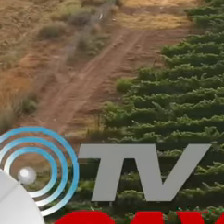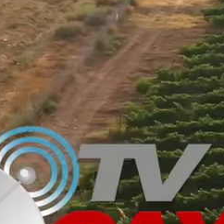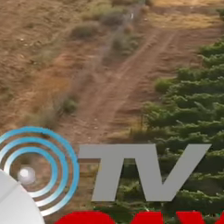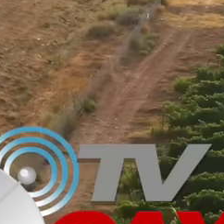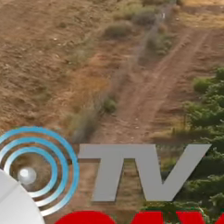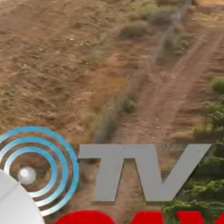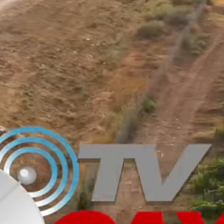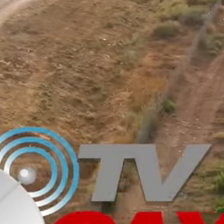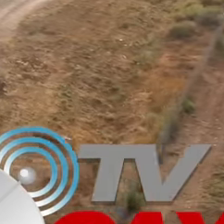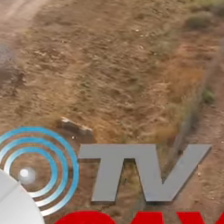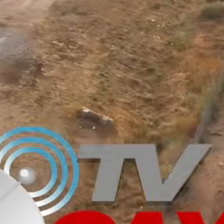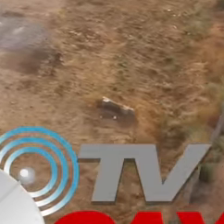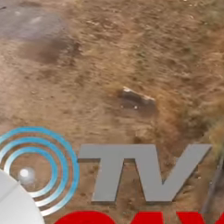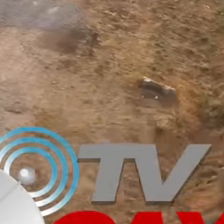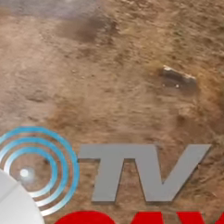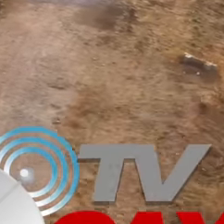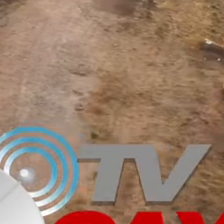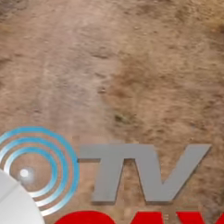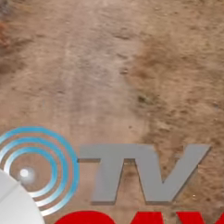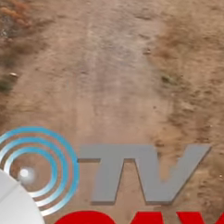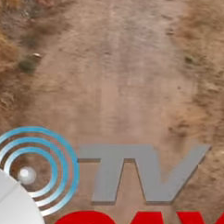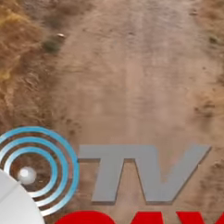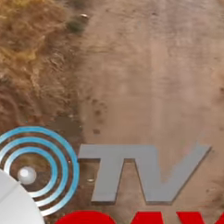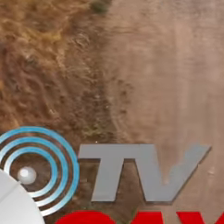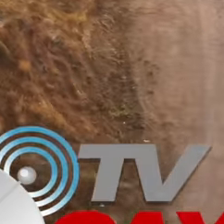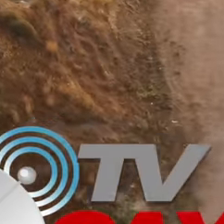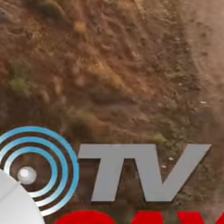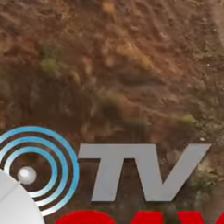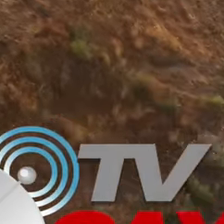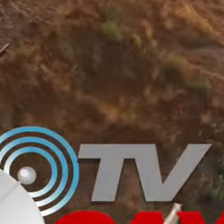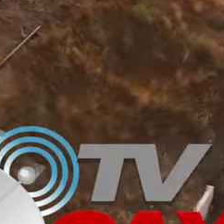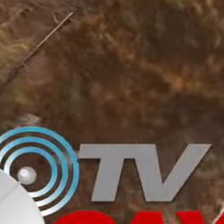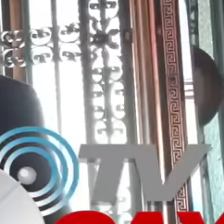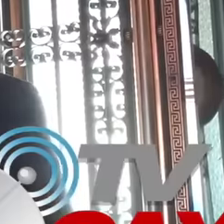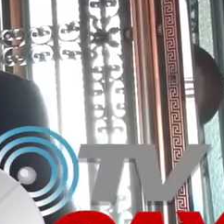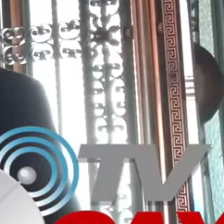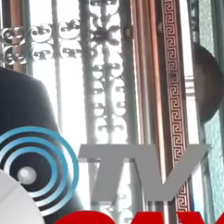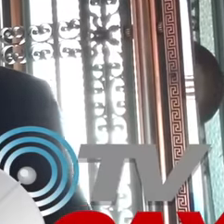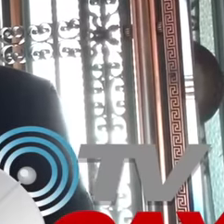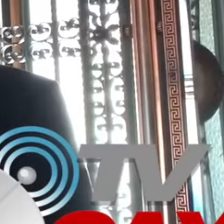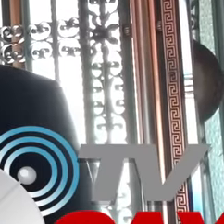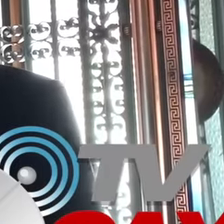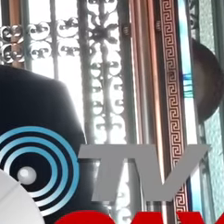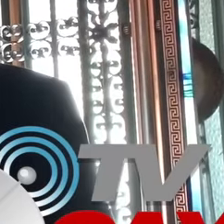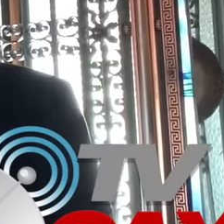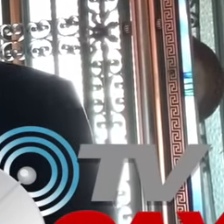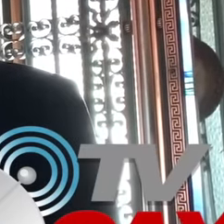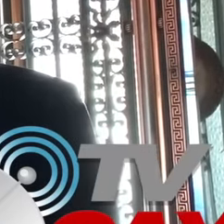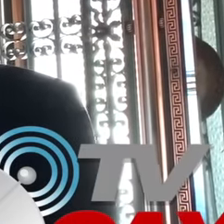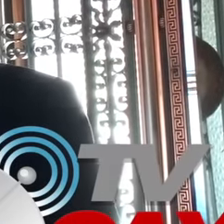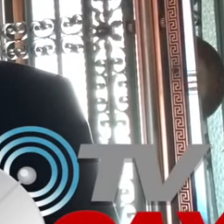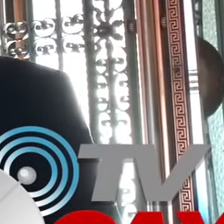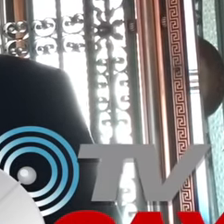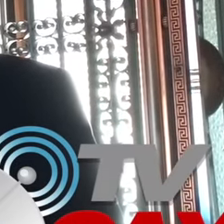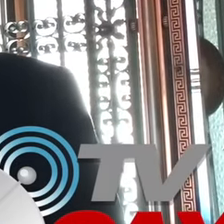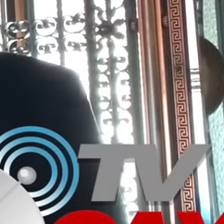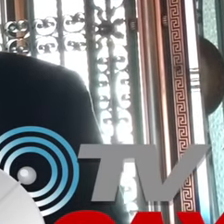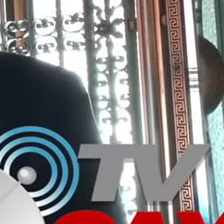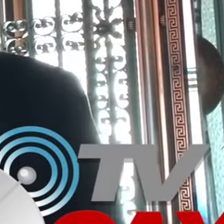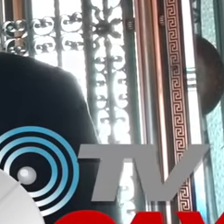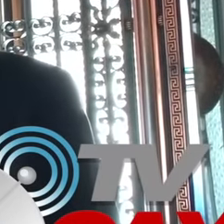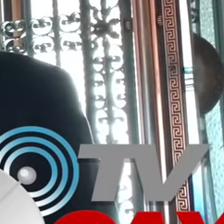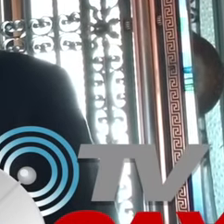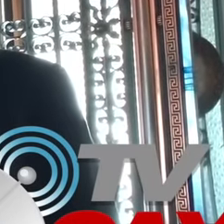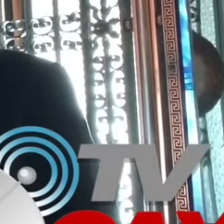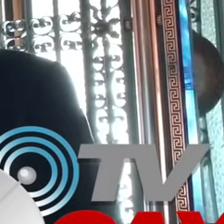vías férreas del país. Actualmente, el presidente se encuentra trabajando en un